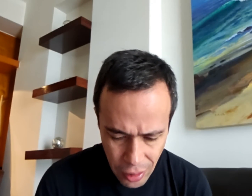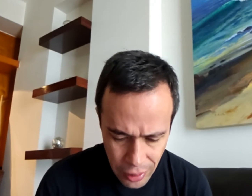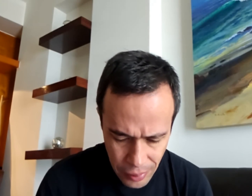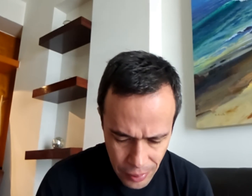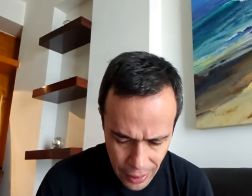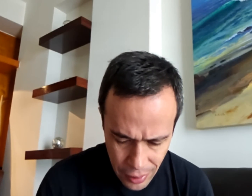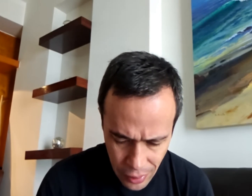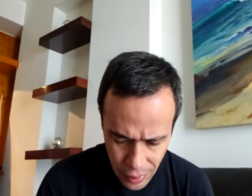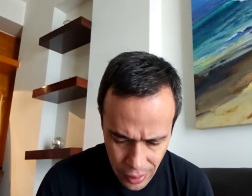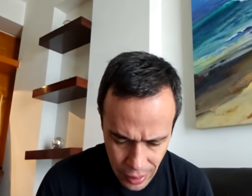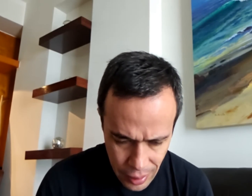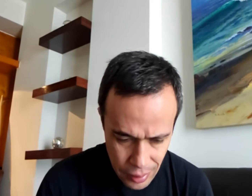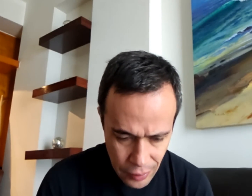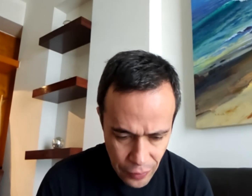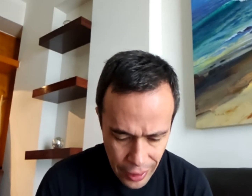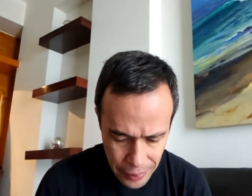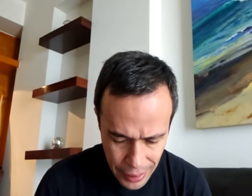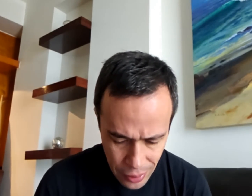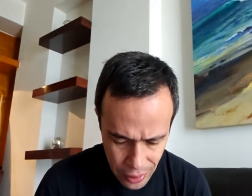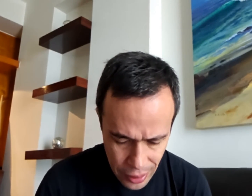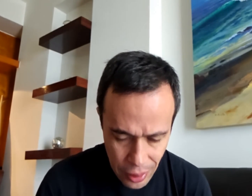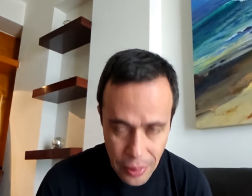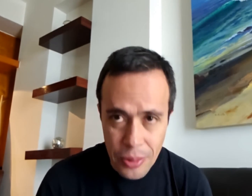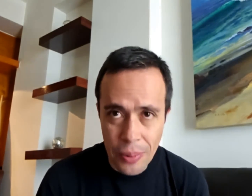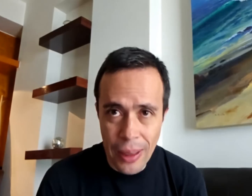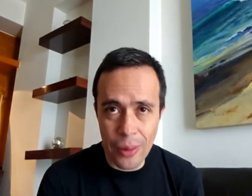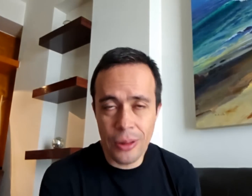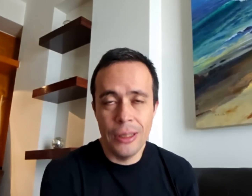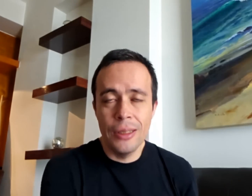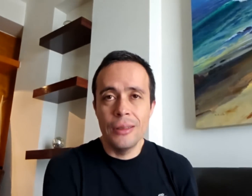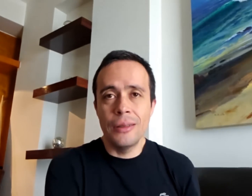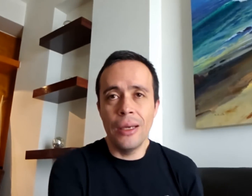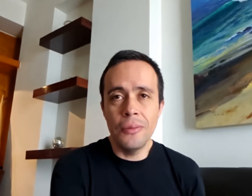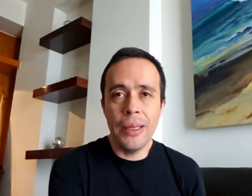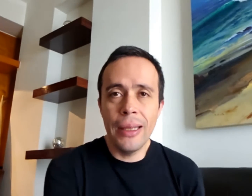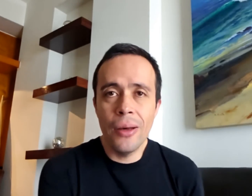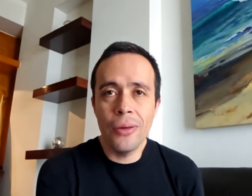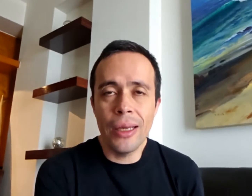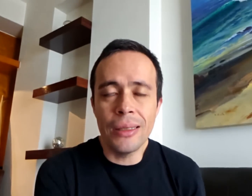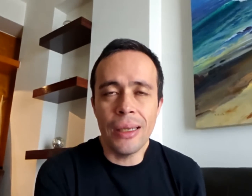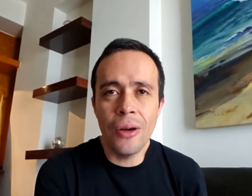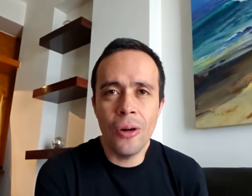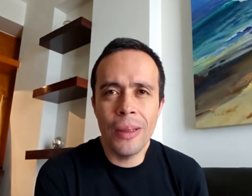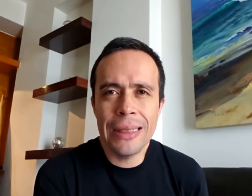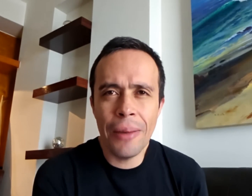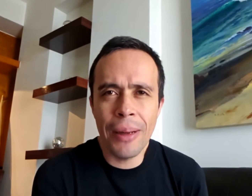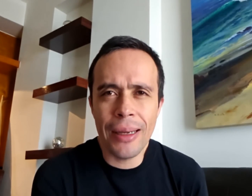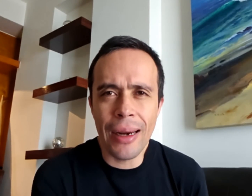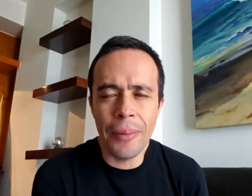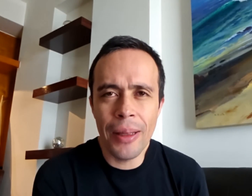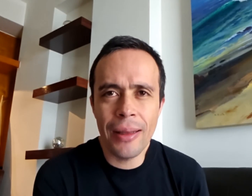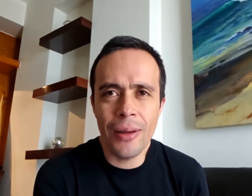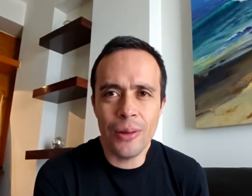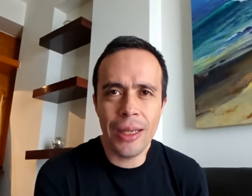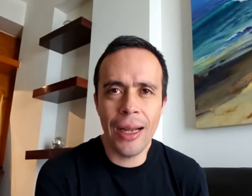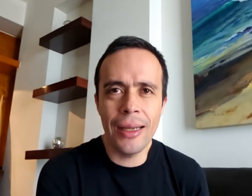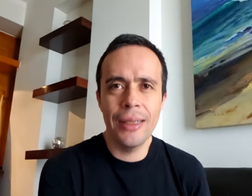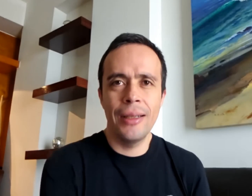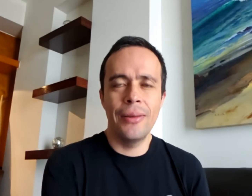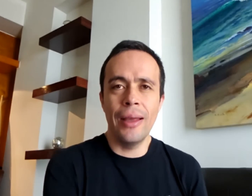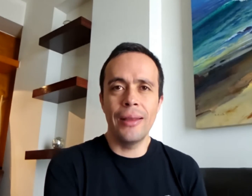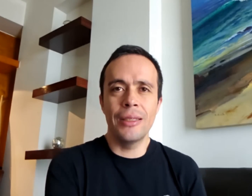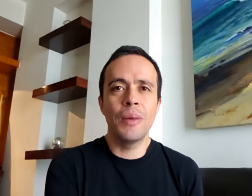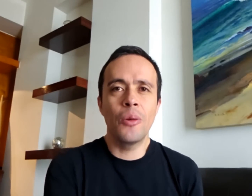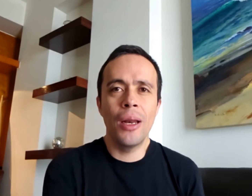Fíjense que estoy viendo un fragmento que no había observado de un video de Ciro Gómez Leiva que arremete en